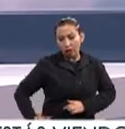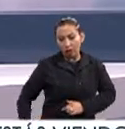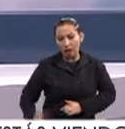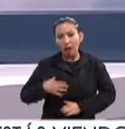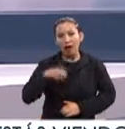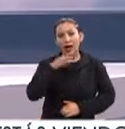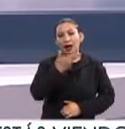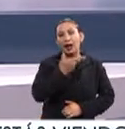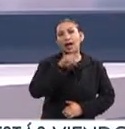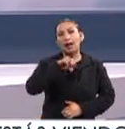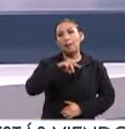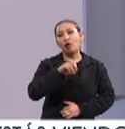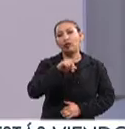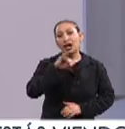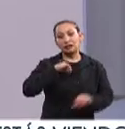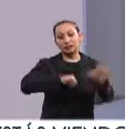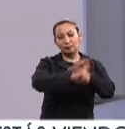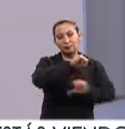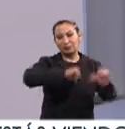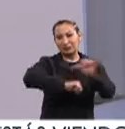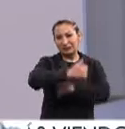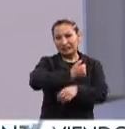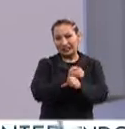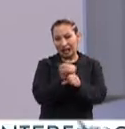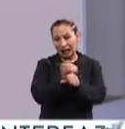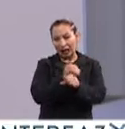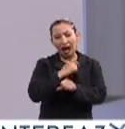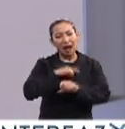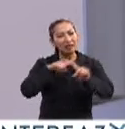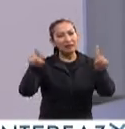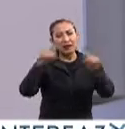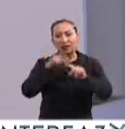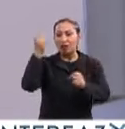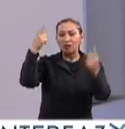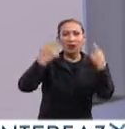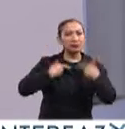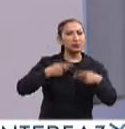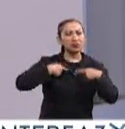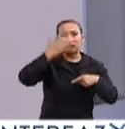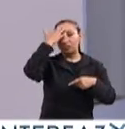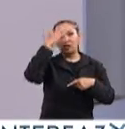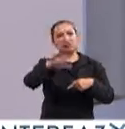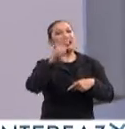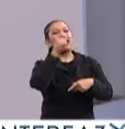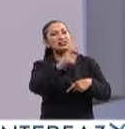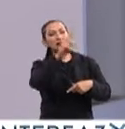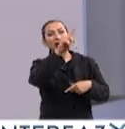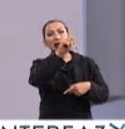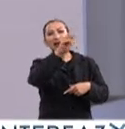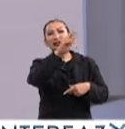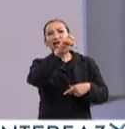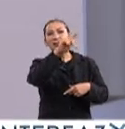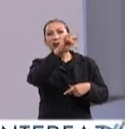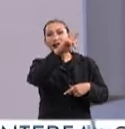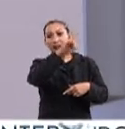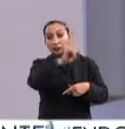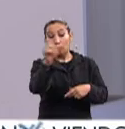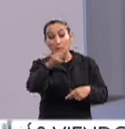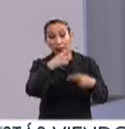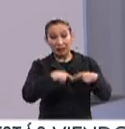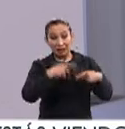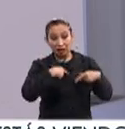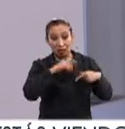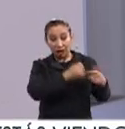la hemodiálisis, pero bueno, desafortunadamente hay mucho desconocimiento en el área de trasplantes. Una vez que estos pacientes